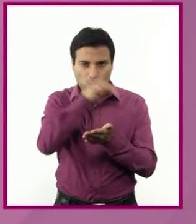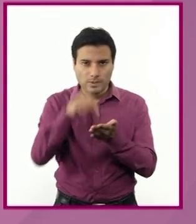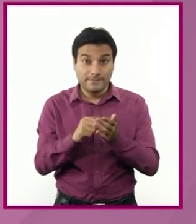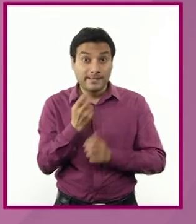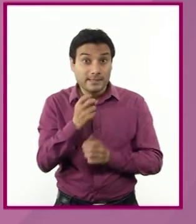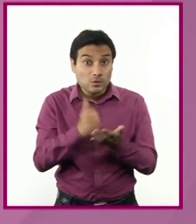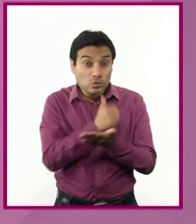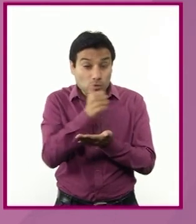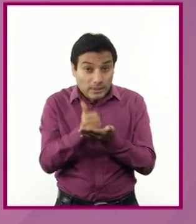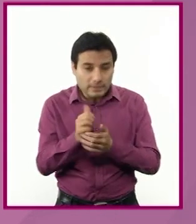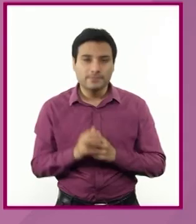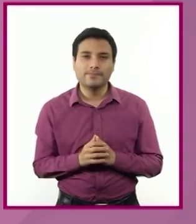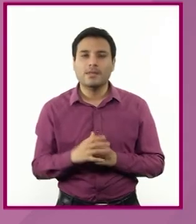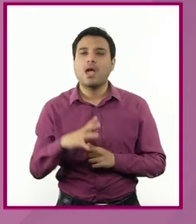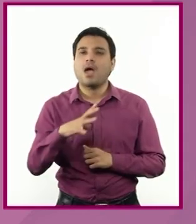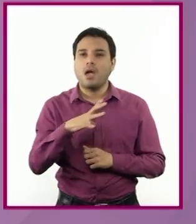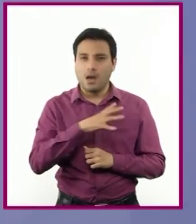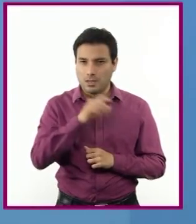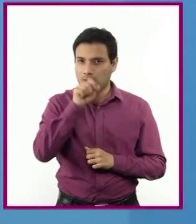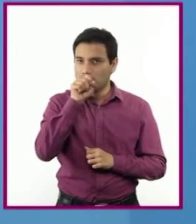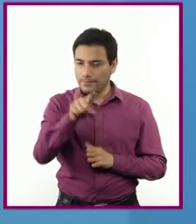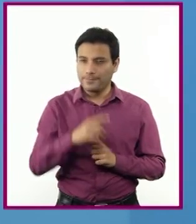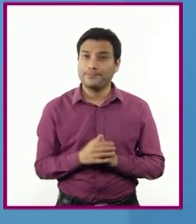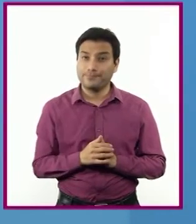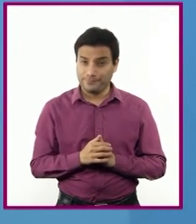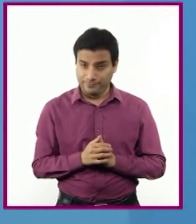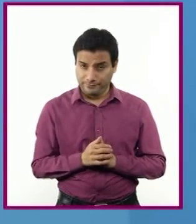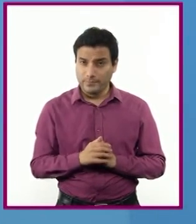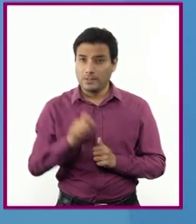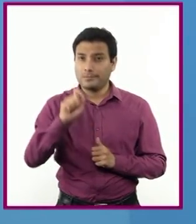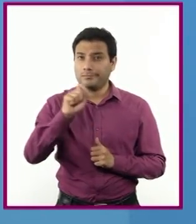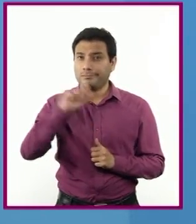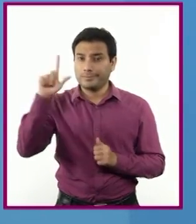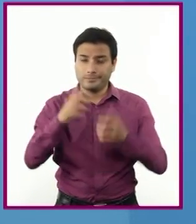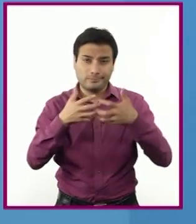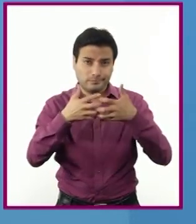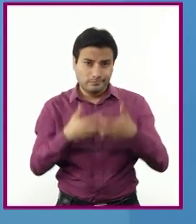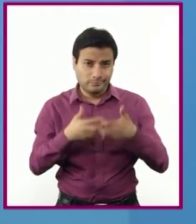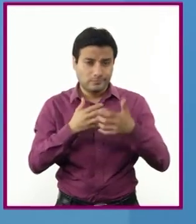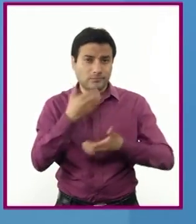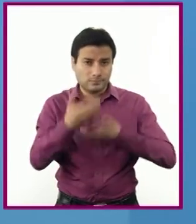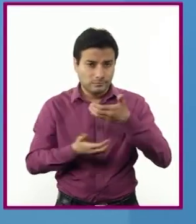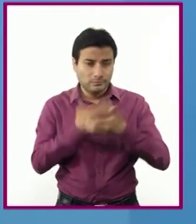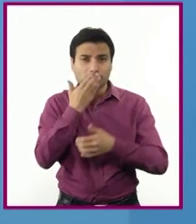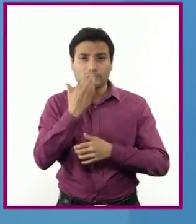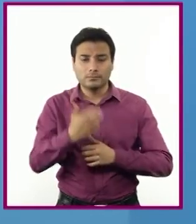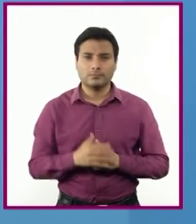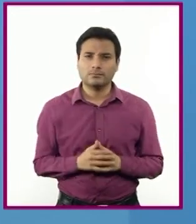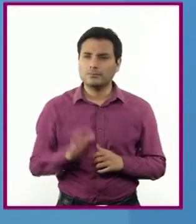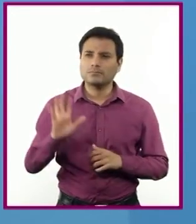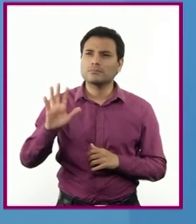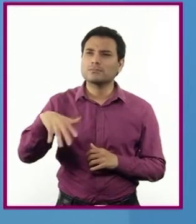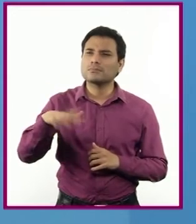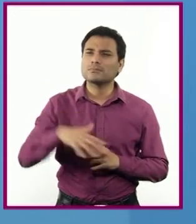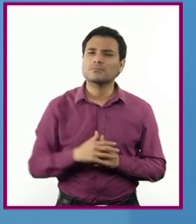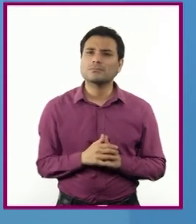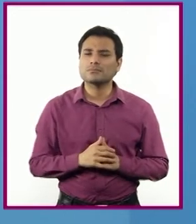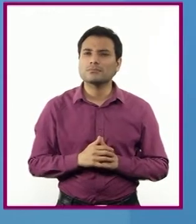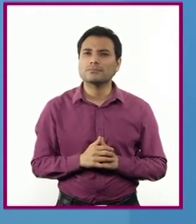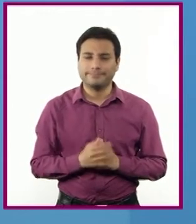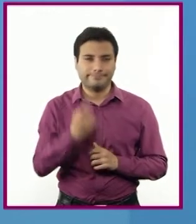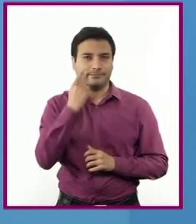ciudades poseen además un alto nivel de desarrollo industrial y comercial. Maestra,